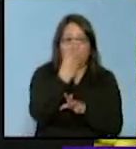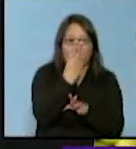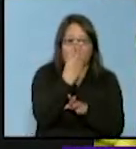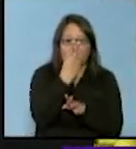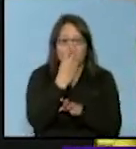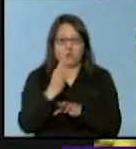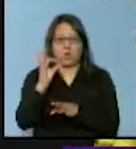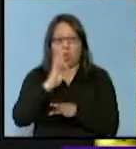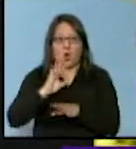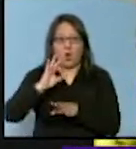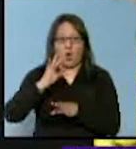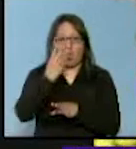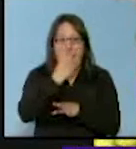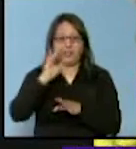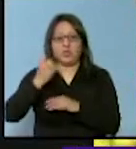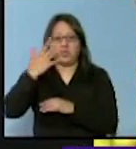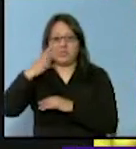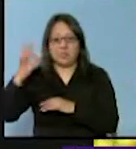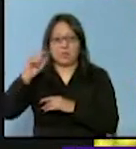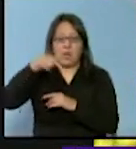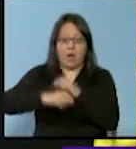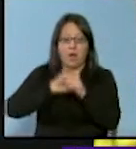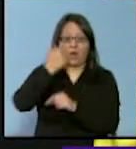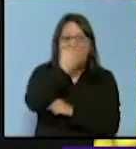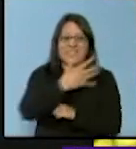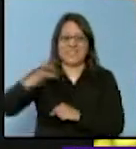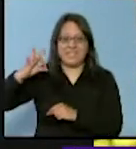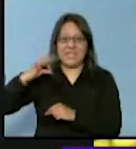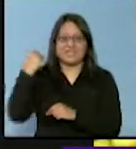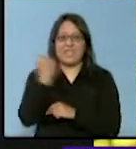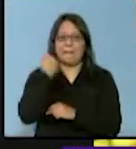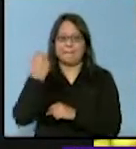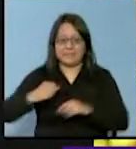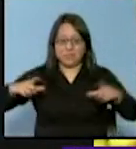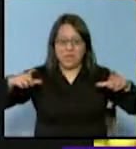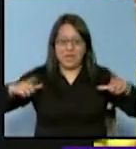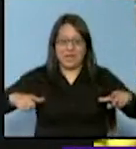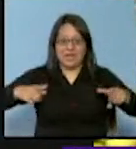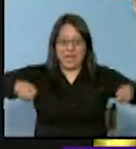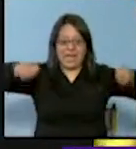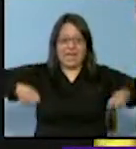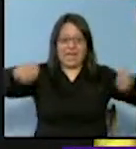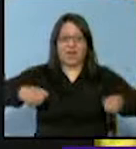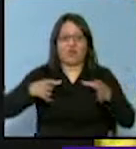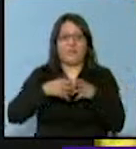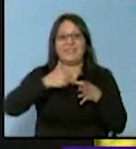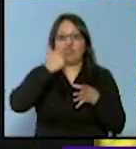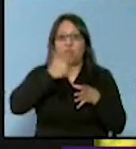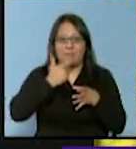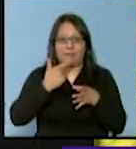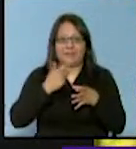450 y 500 y hoy ya está hasta 550 pesos el cajón de tomate. Como dicen, el tomate por las